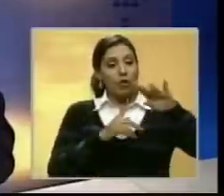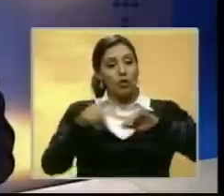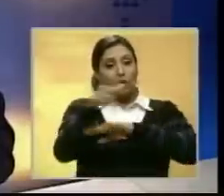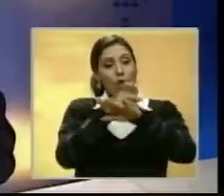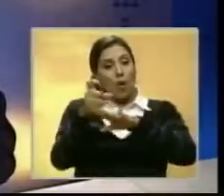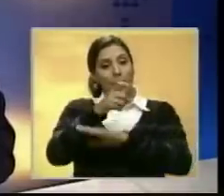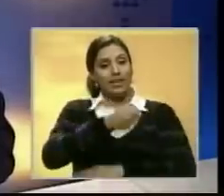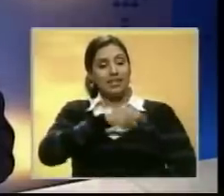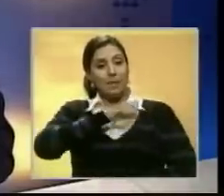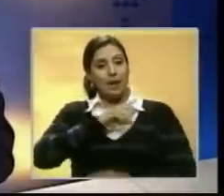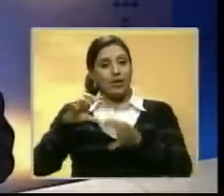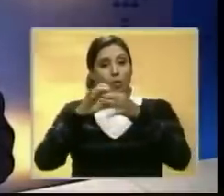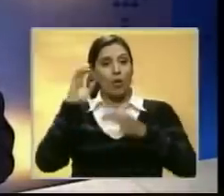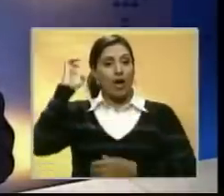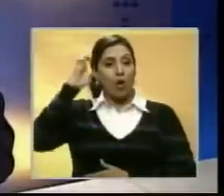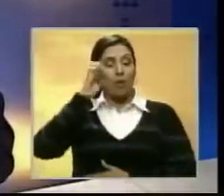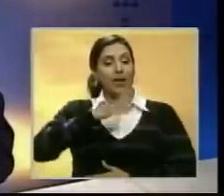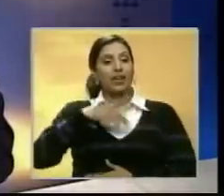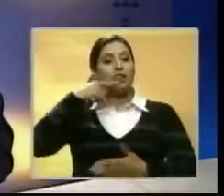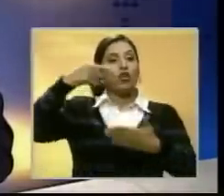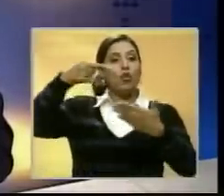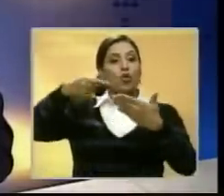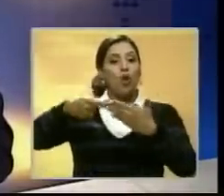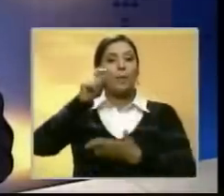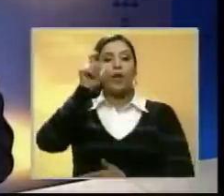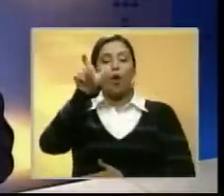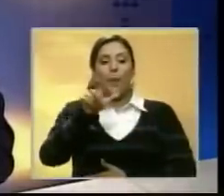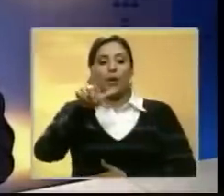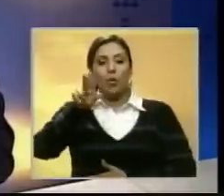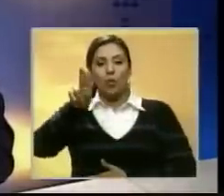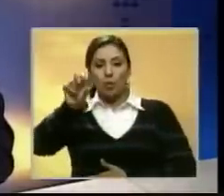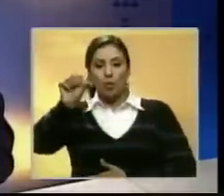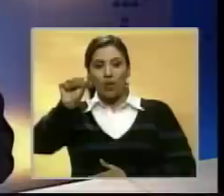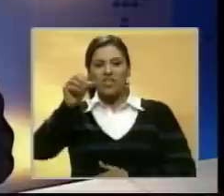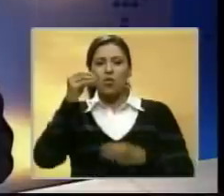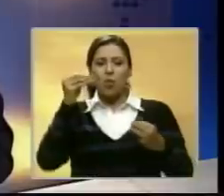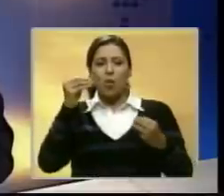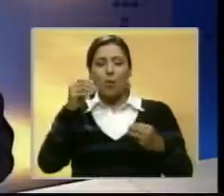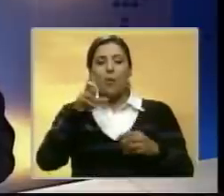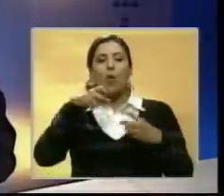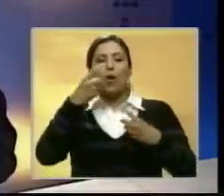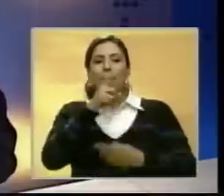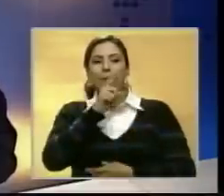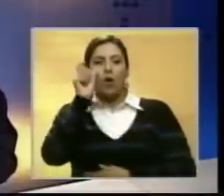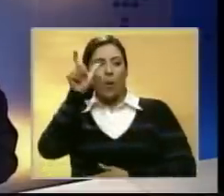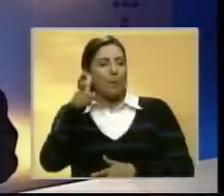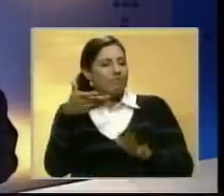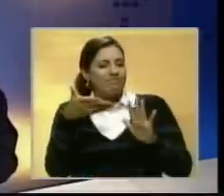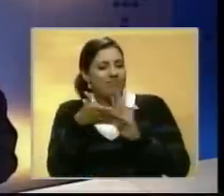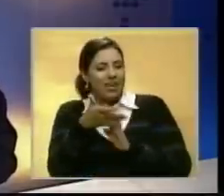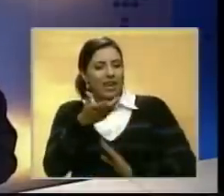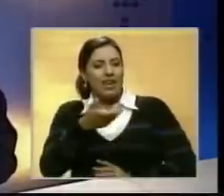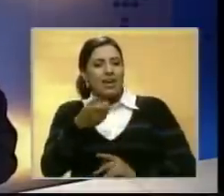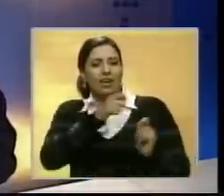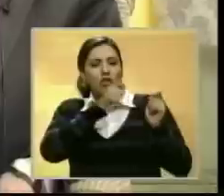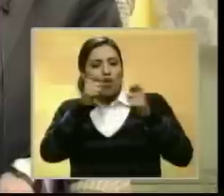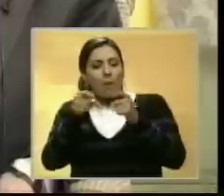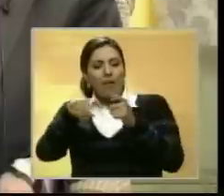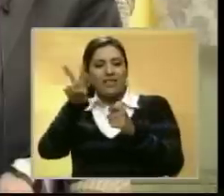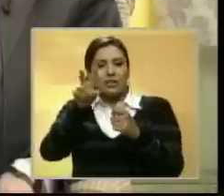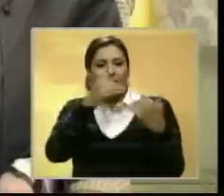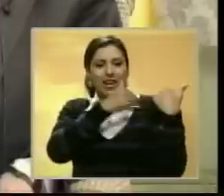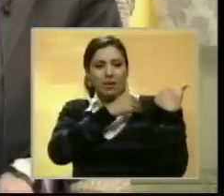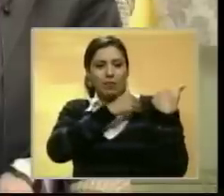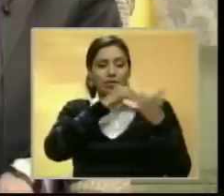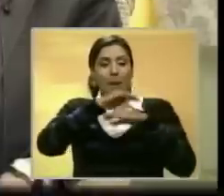español confirmó que la Unión Europea quiere nombrar a José Luis Rodríguez Zapatero como enviado para Venezuela. El ministro